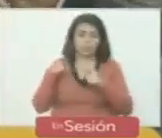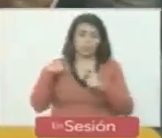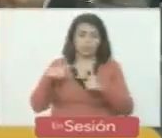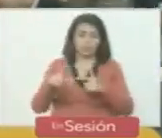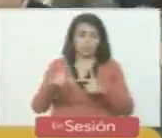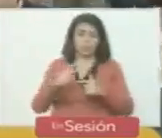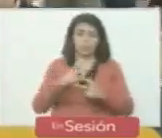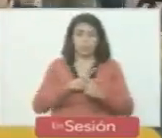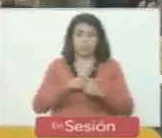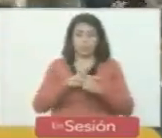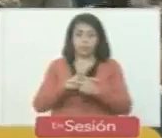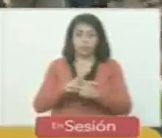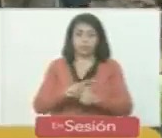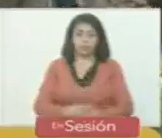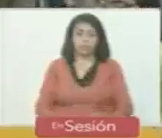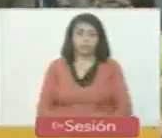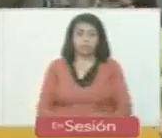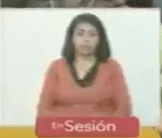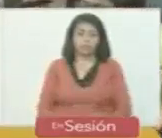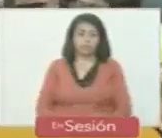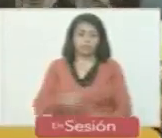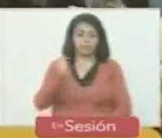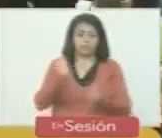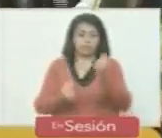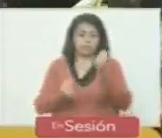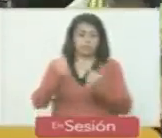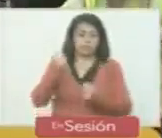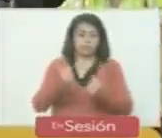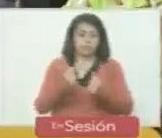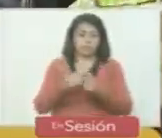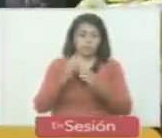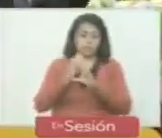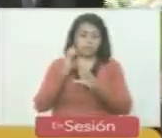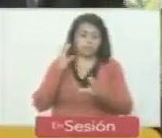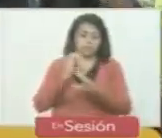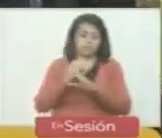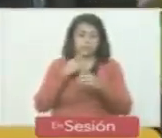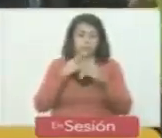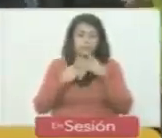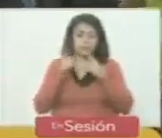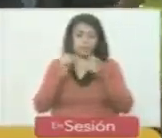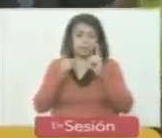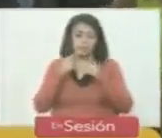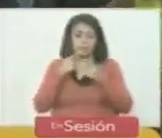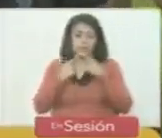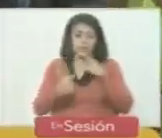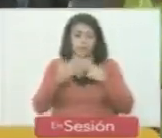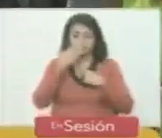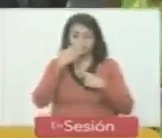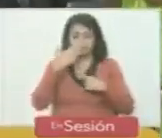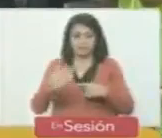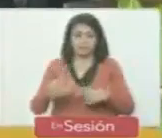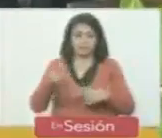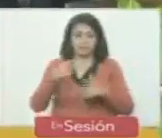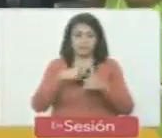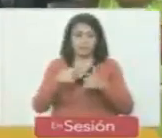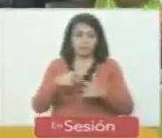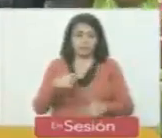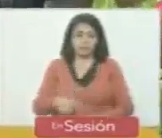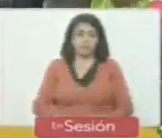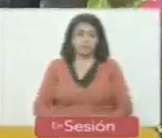esa voluntad. Ese chofer de buses, como lo llaman a veces para subestimarlo,